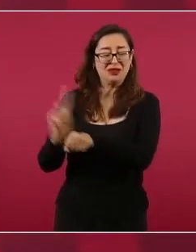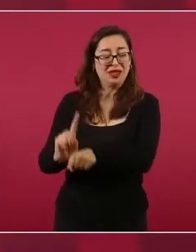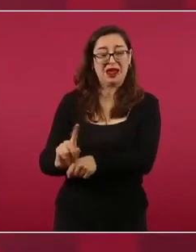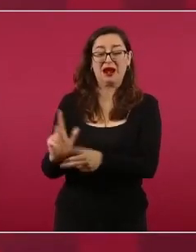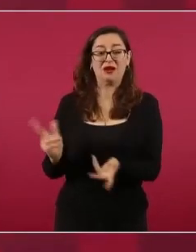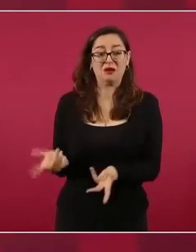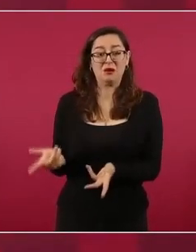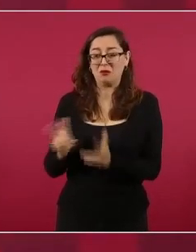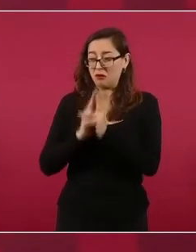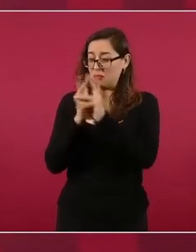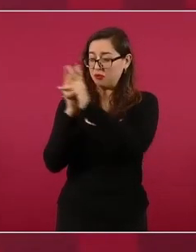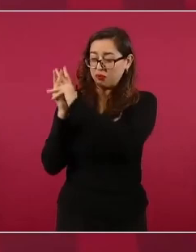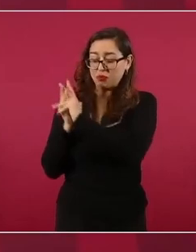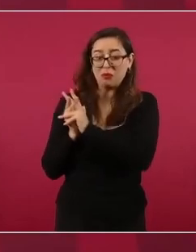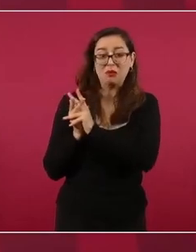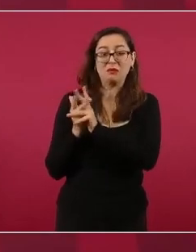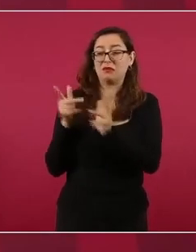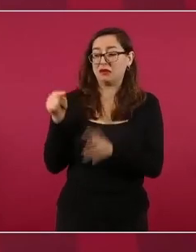ultraderecha,